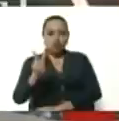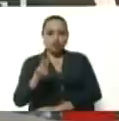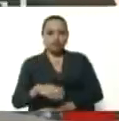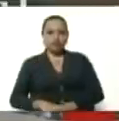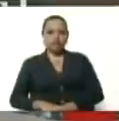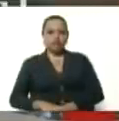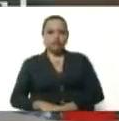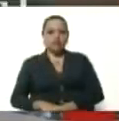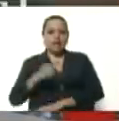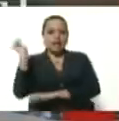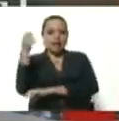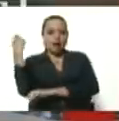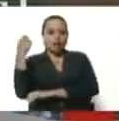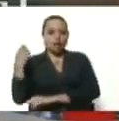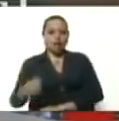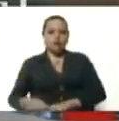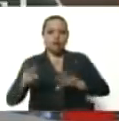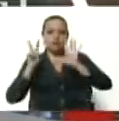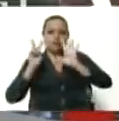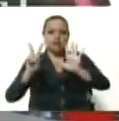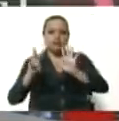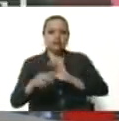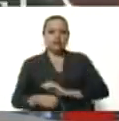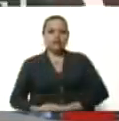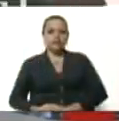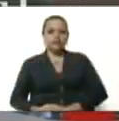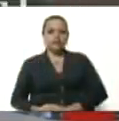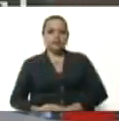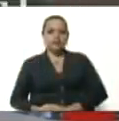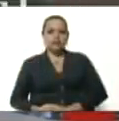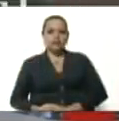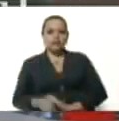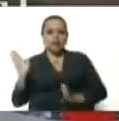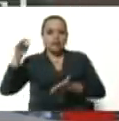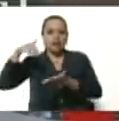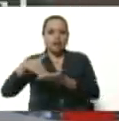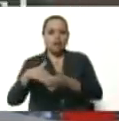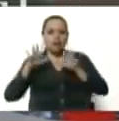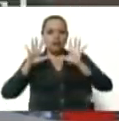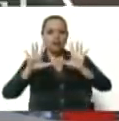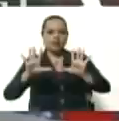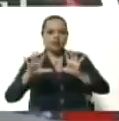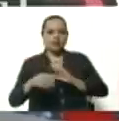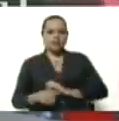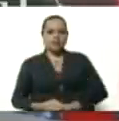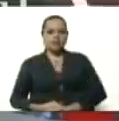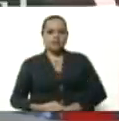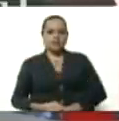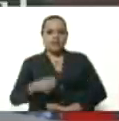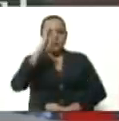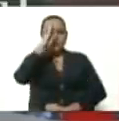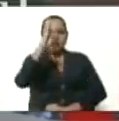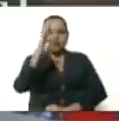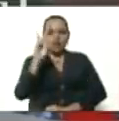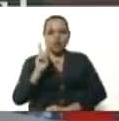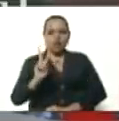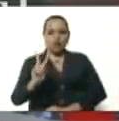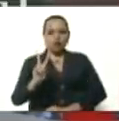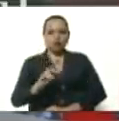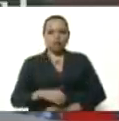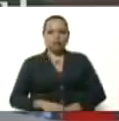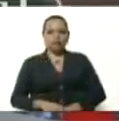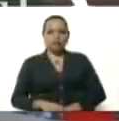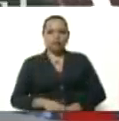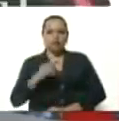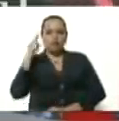el estado Apure tenemos 7, en el estado Aragua tenemos 10, en el estado Barinas 2, en el estado